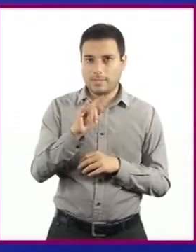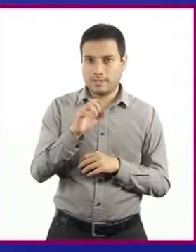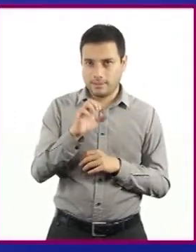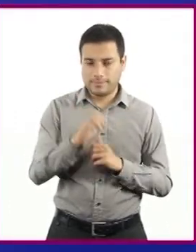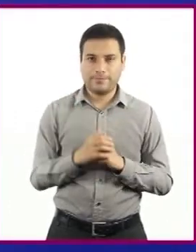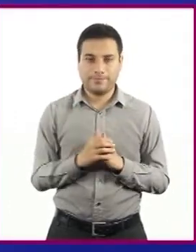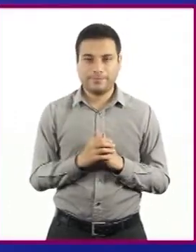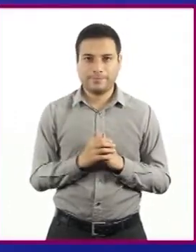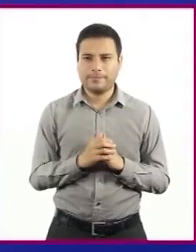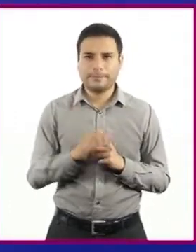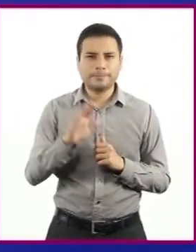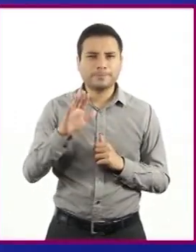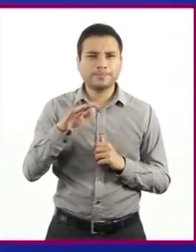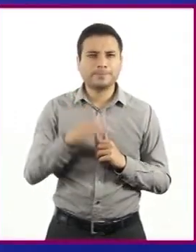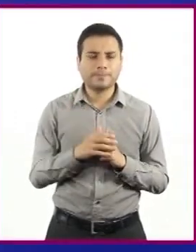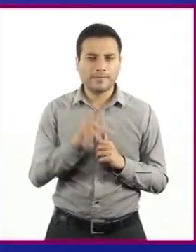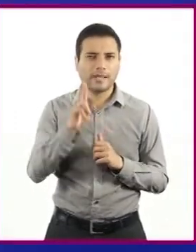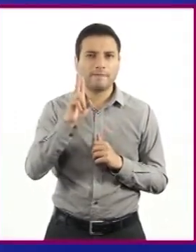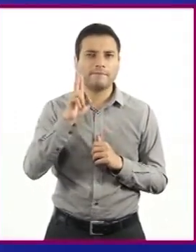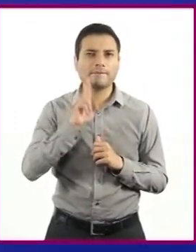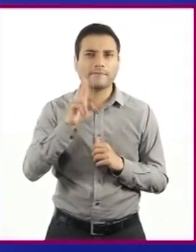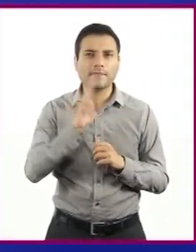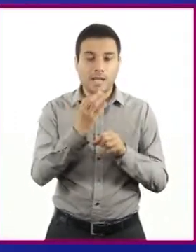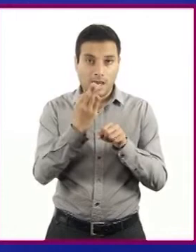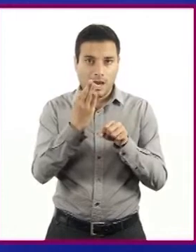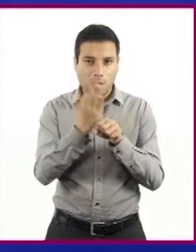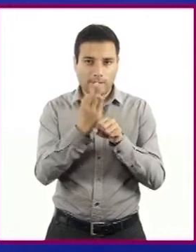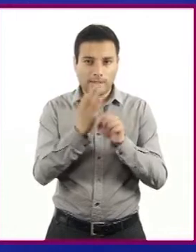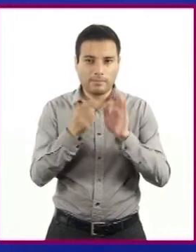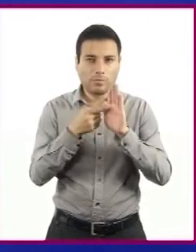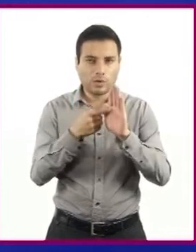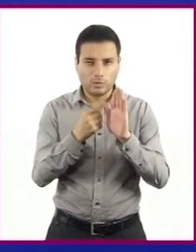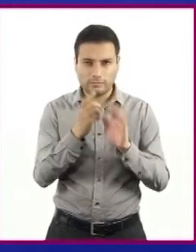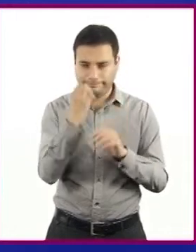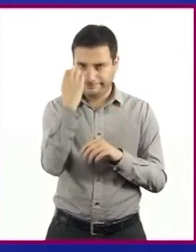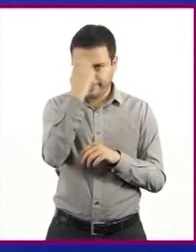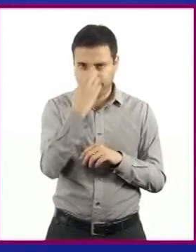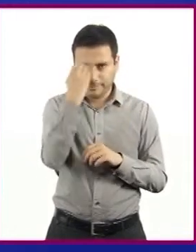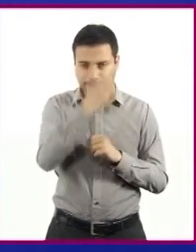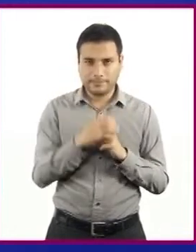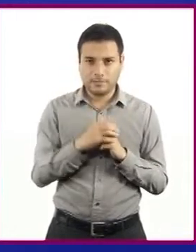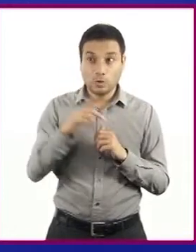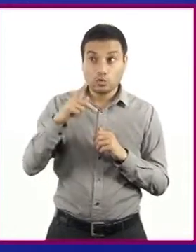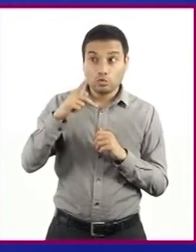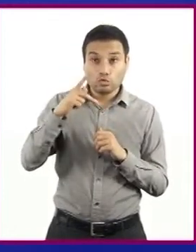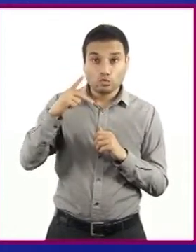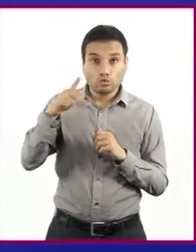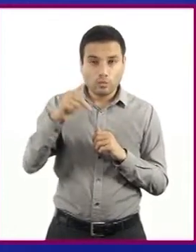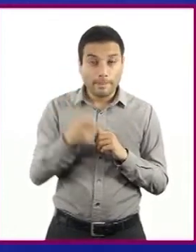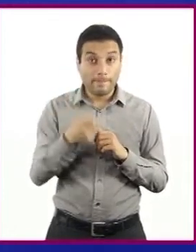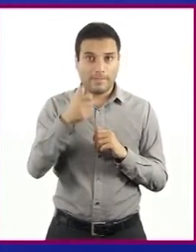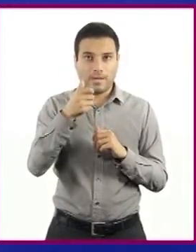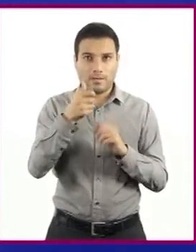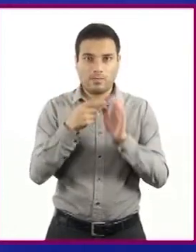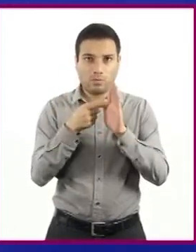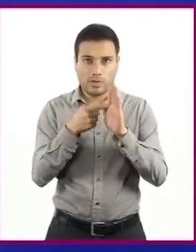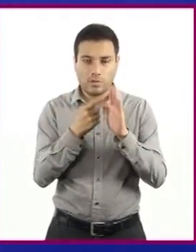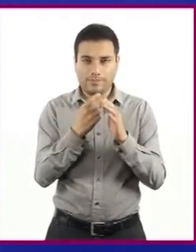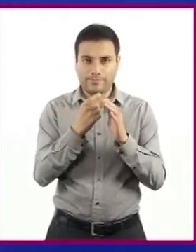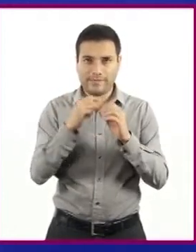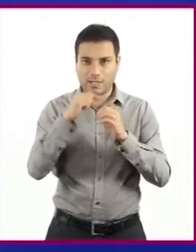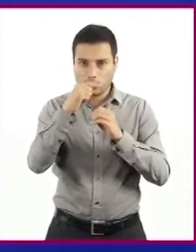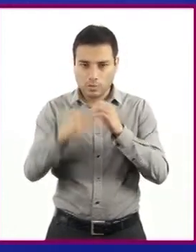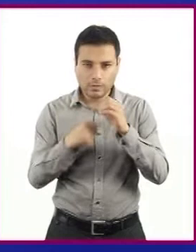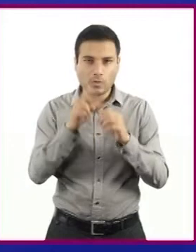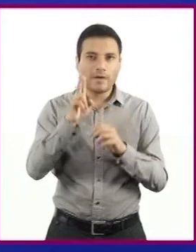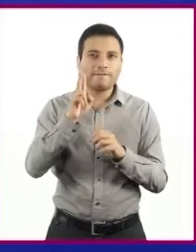Nadia, ¿qué le parece si revisamos el modelo atómico de Lewis? Que fue uno de los primeros modelos atómicos que intentó explicar